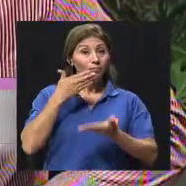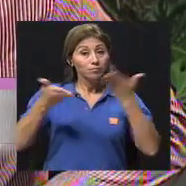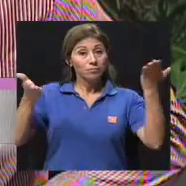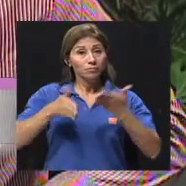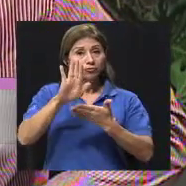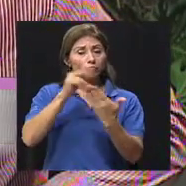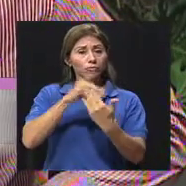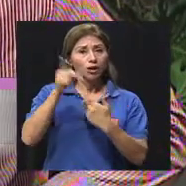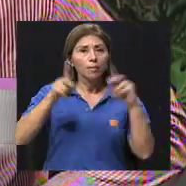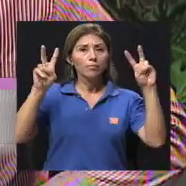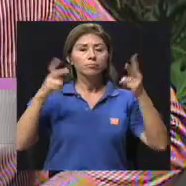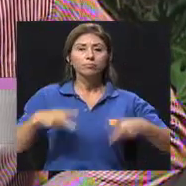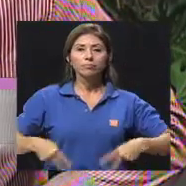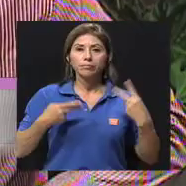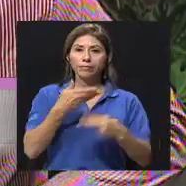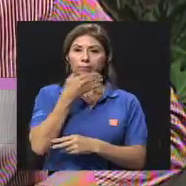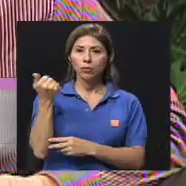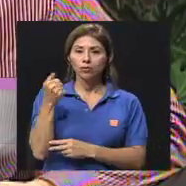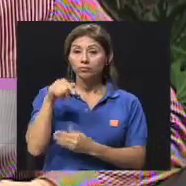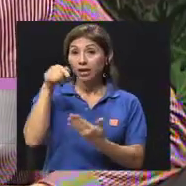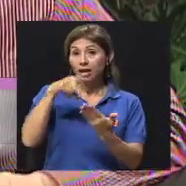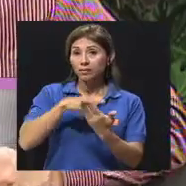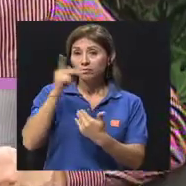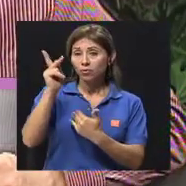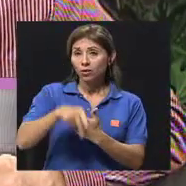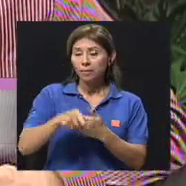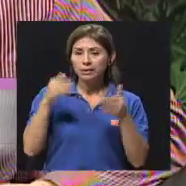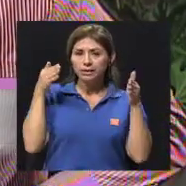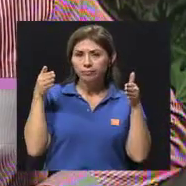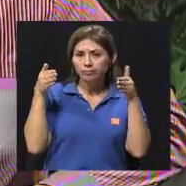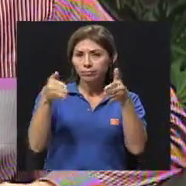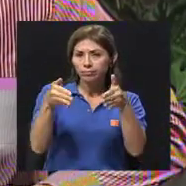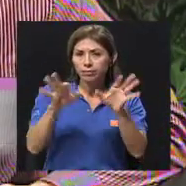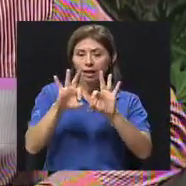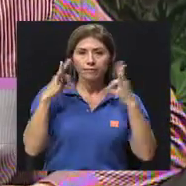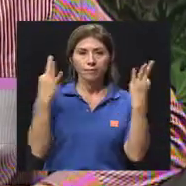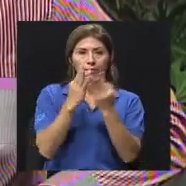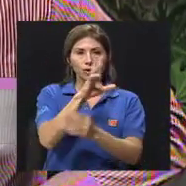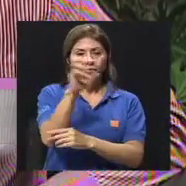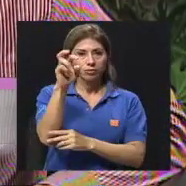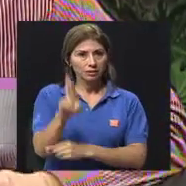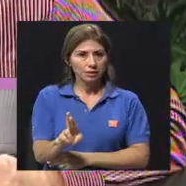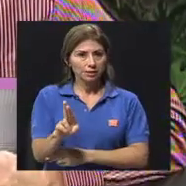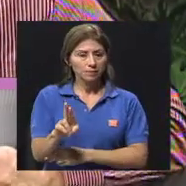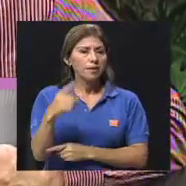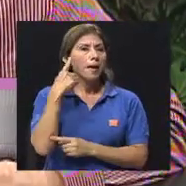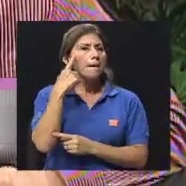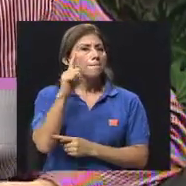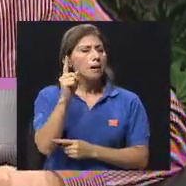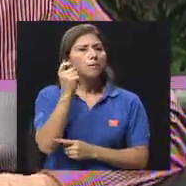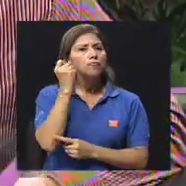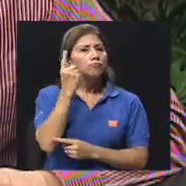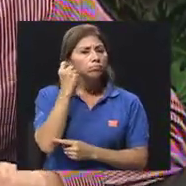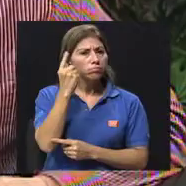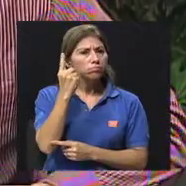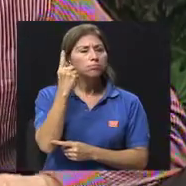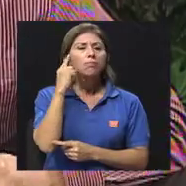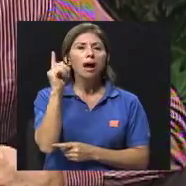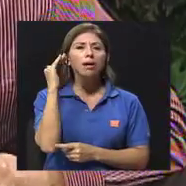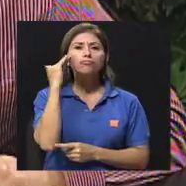Bienvenidos a su programa Vivir Mejor, un programa dedicado a la familia costarricense para comprender y